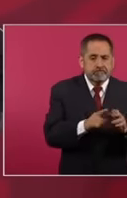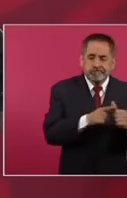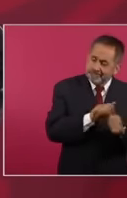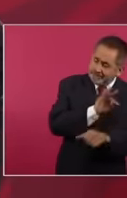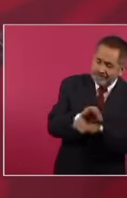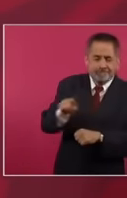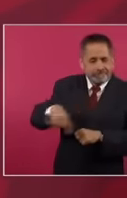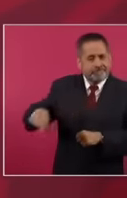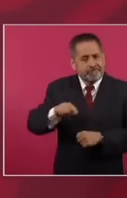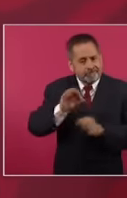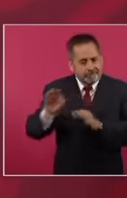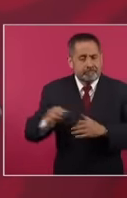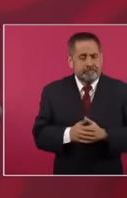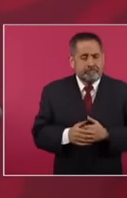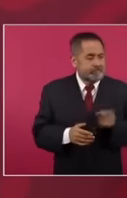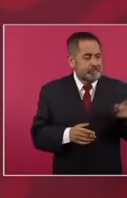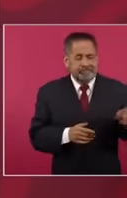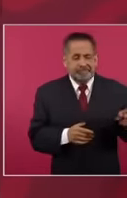son